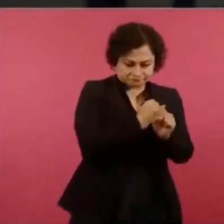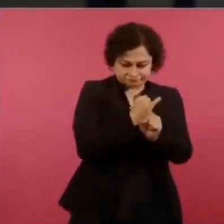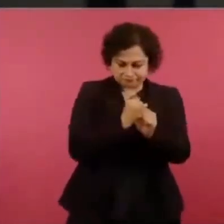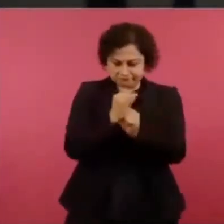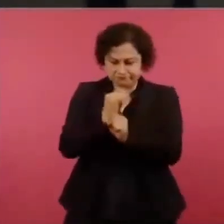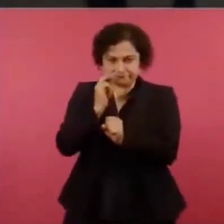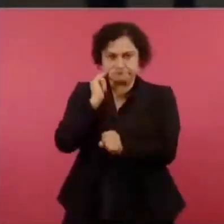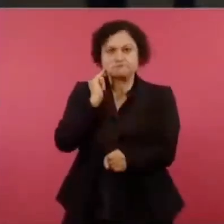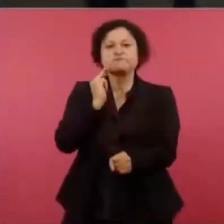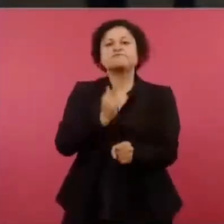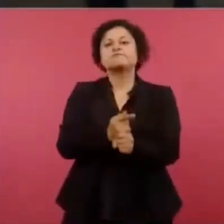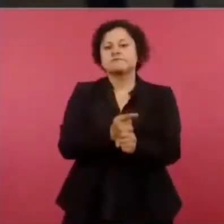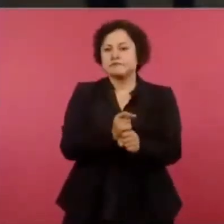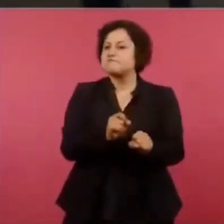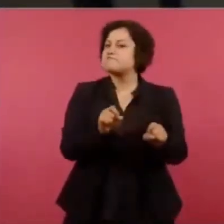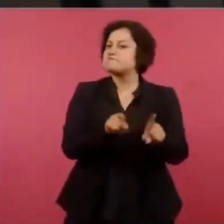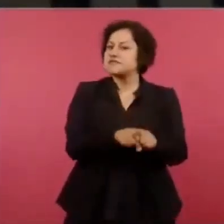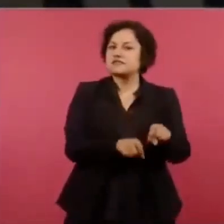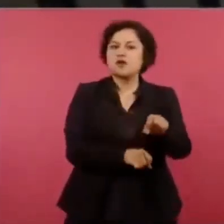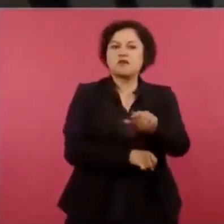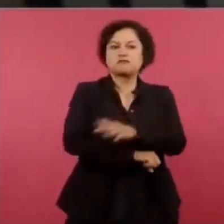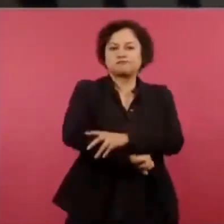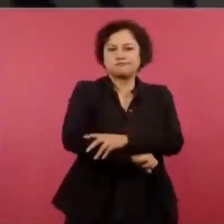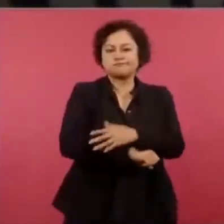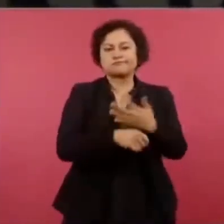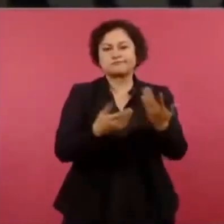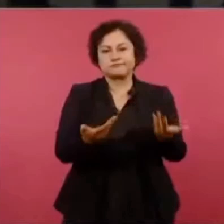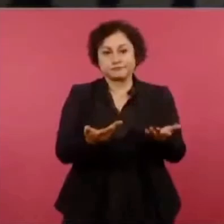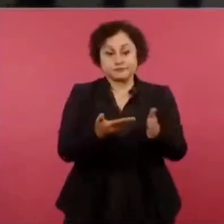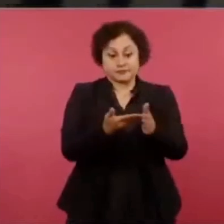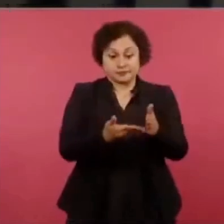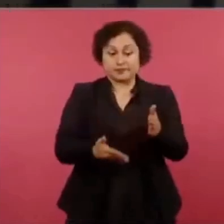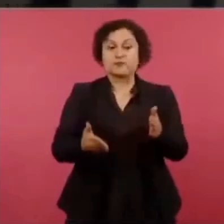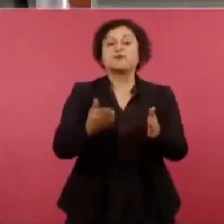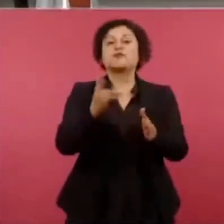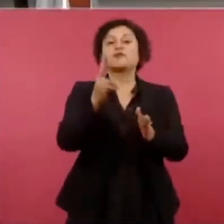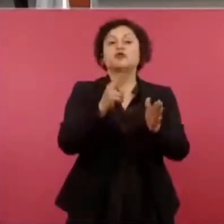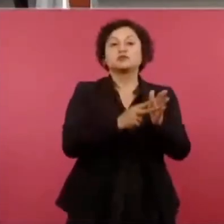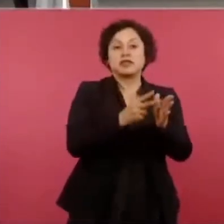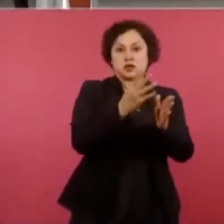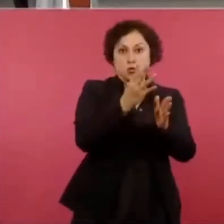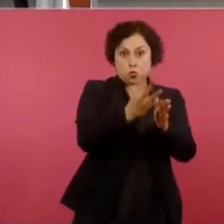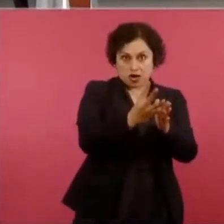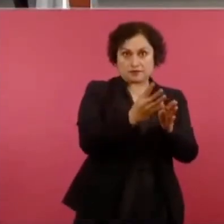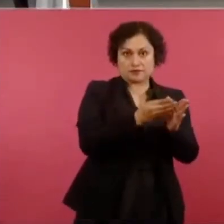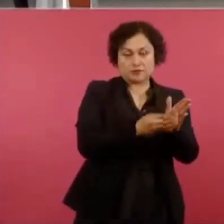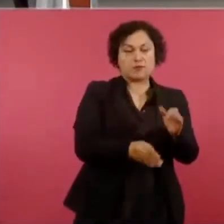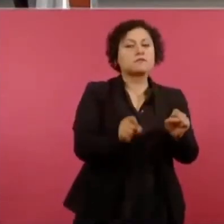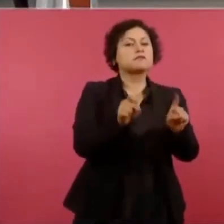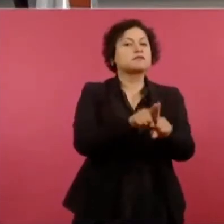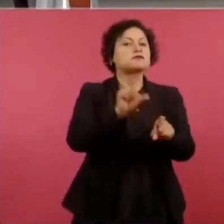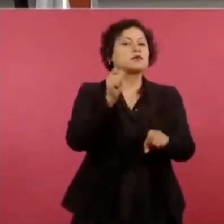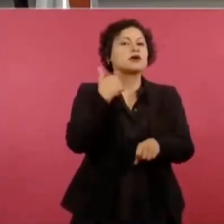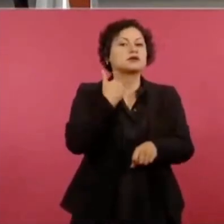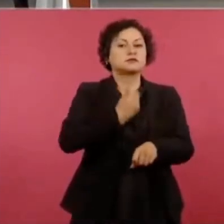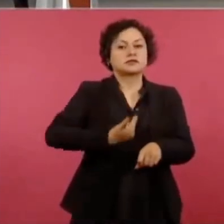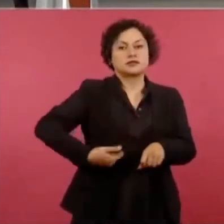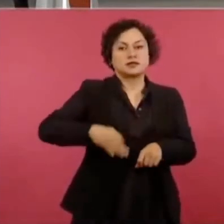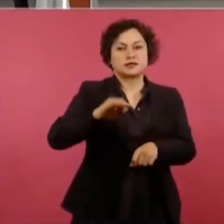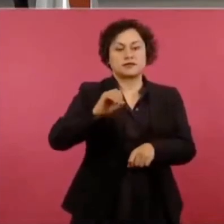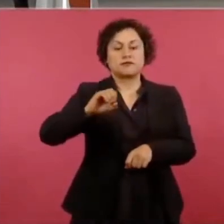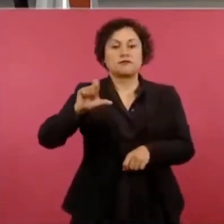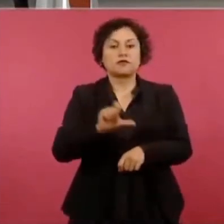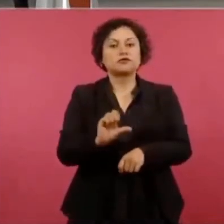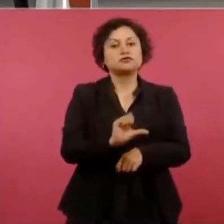amiguismo. En este mismo periodo, 2004, seguimos en este sexenio de Vicente Fox, Raúl Muñoz